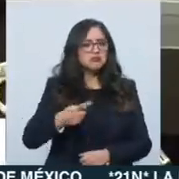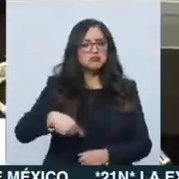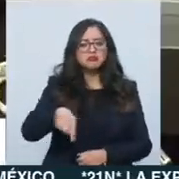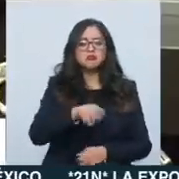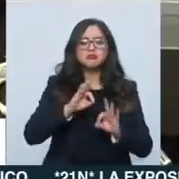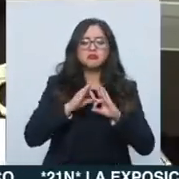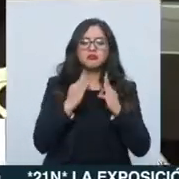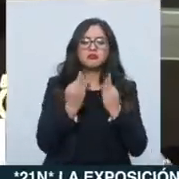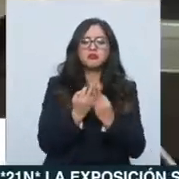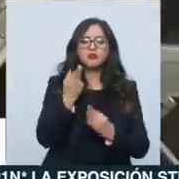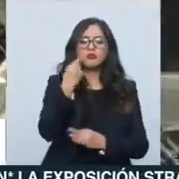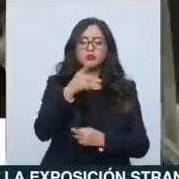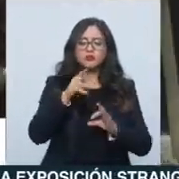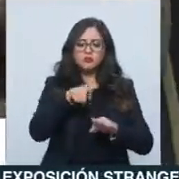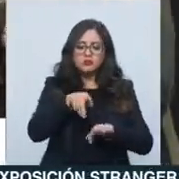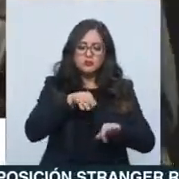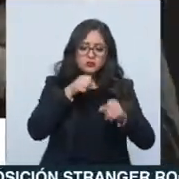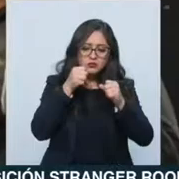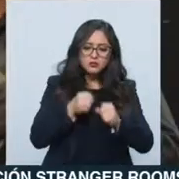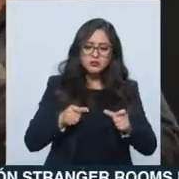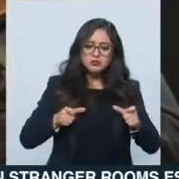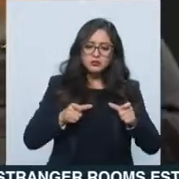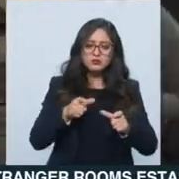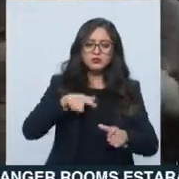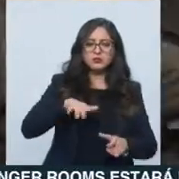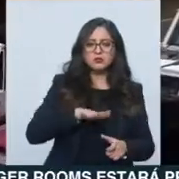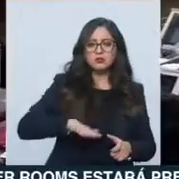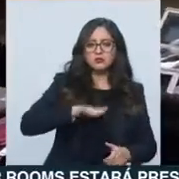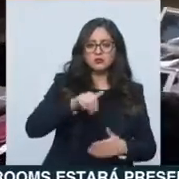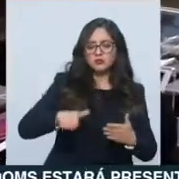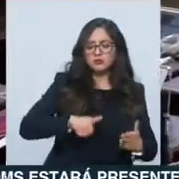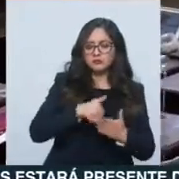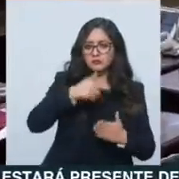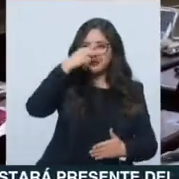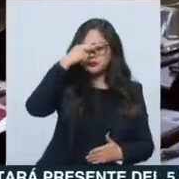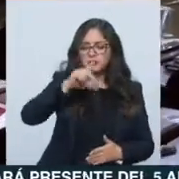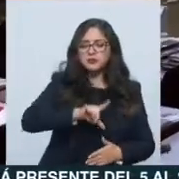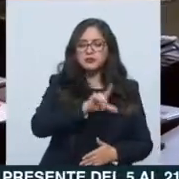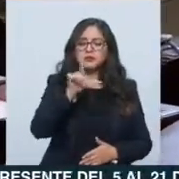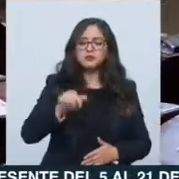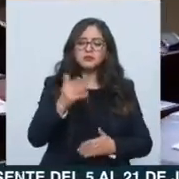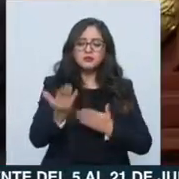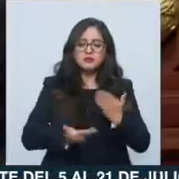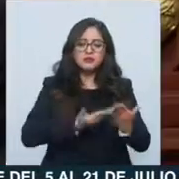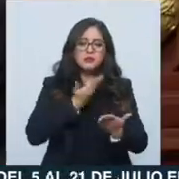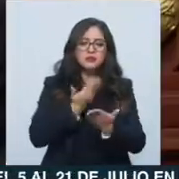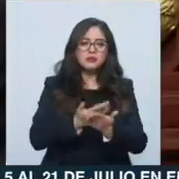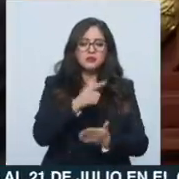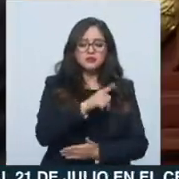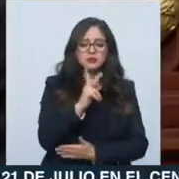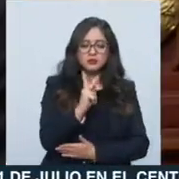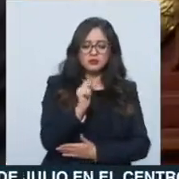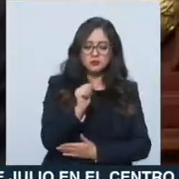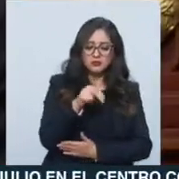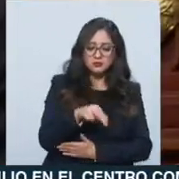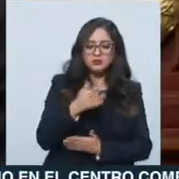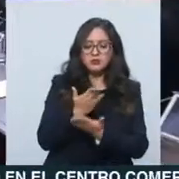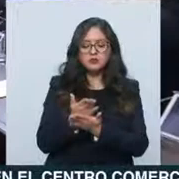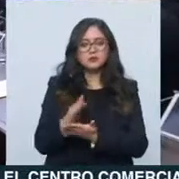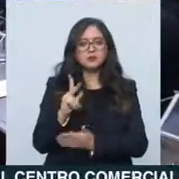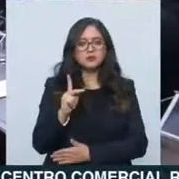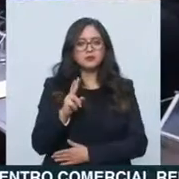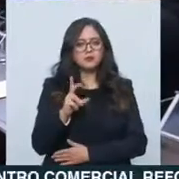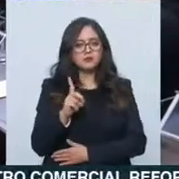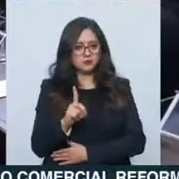la forma en la que funciona la seguridad en la capital del país y se complementará con las propuestas presentadas por el PAN y el PRD. Con